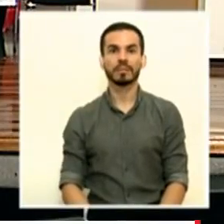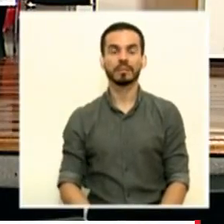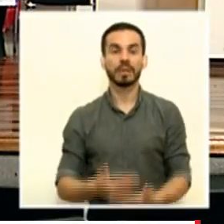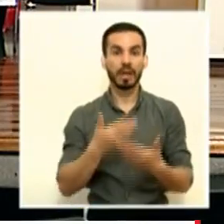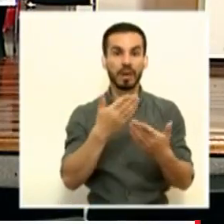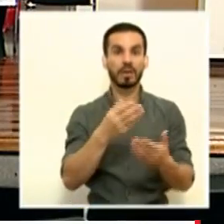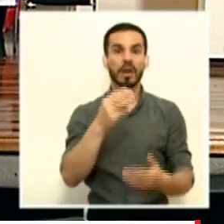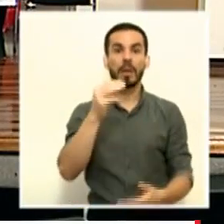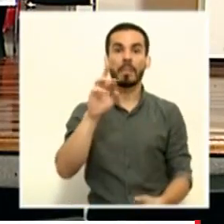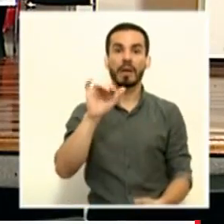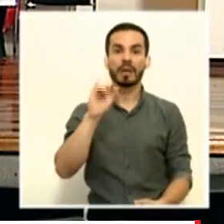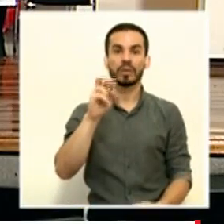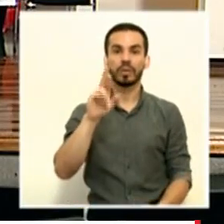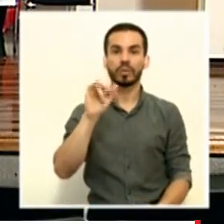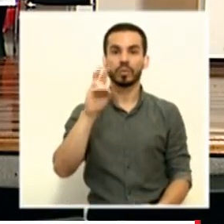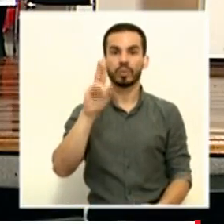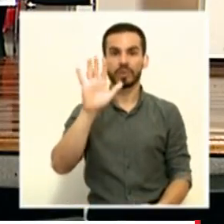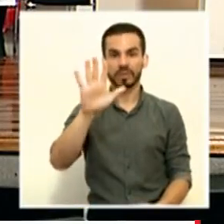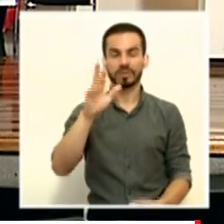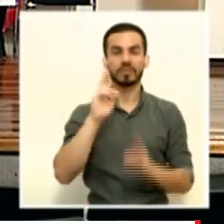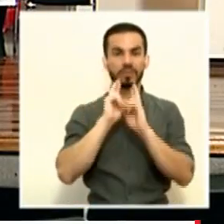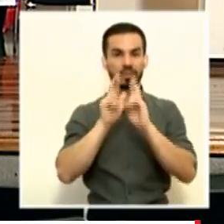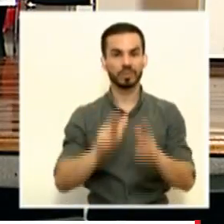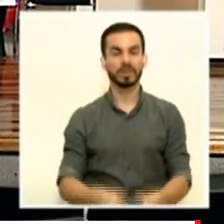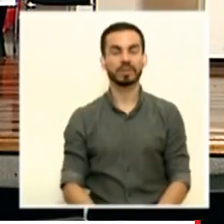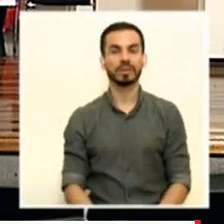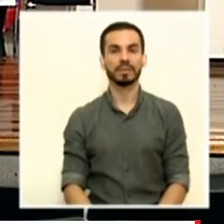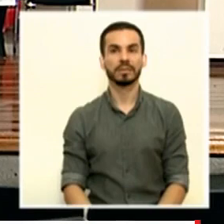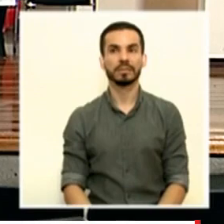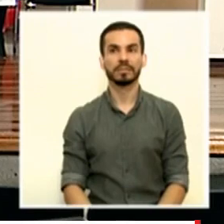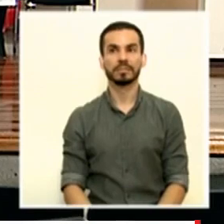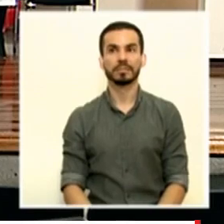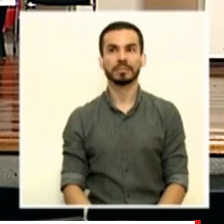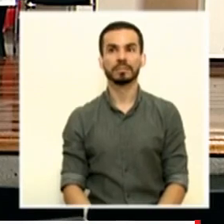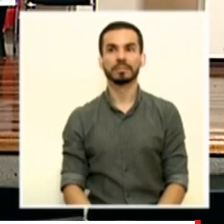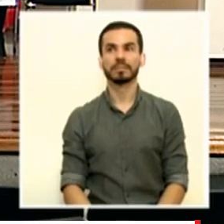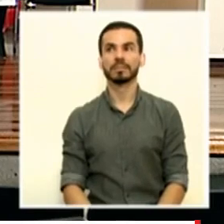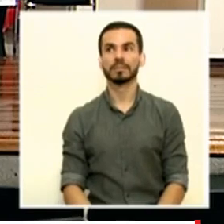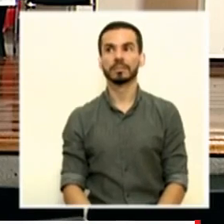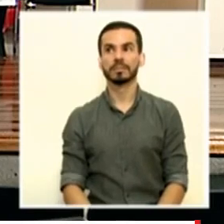Don Mario Ruiz, por favor, atender su consulta.